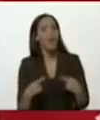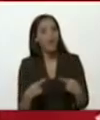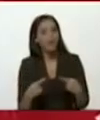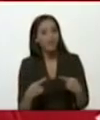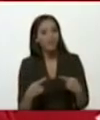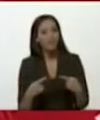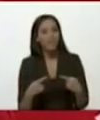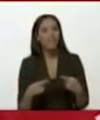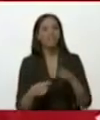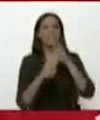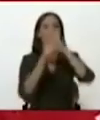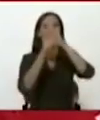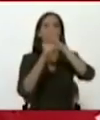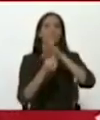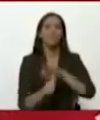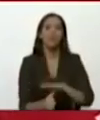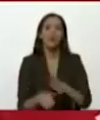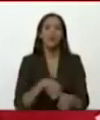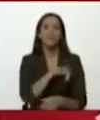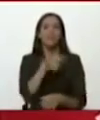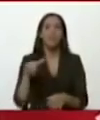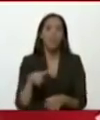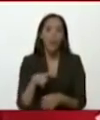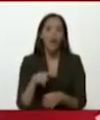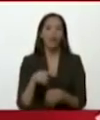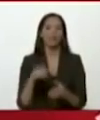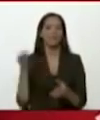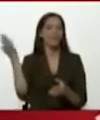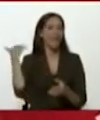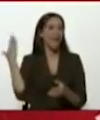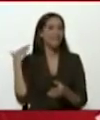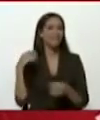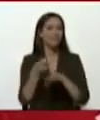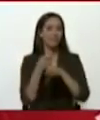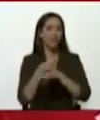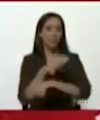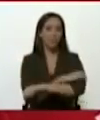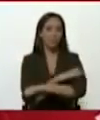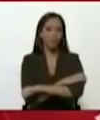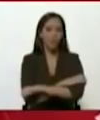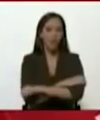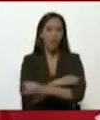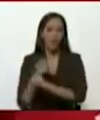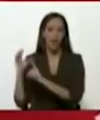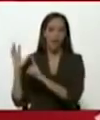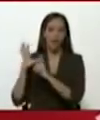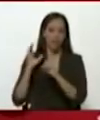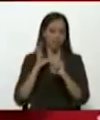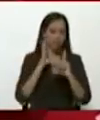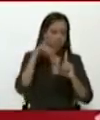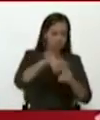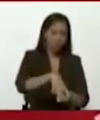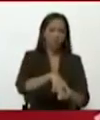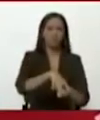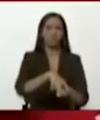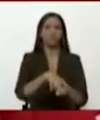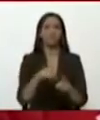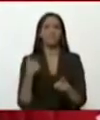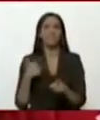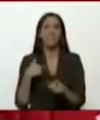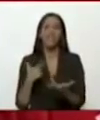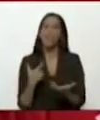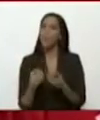de represión, igual que en la Cuarta República, señores, la persecución. Tenemos un caso, mira, como el del Estado